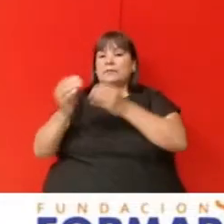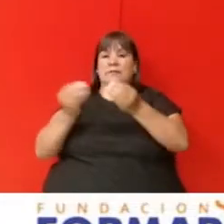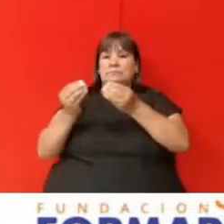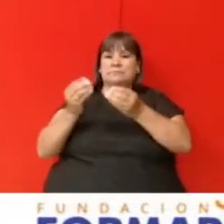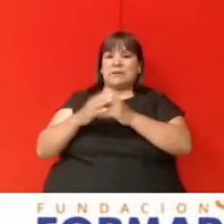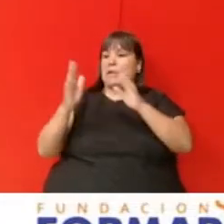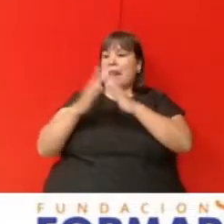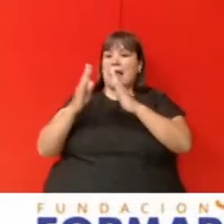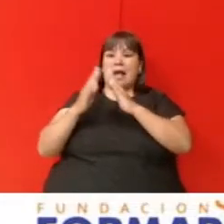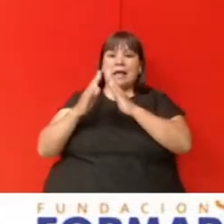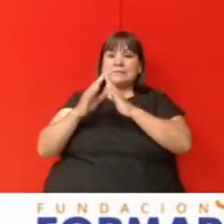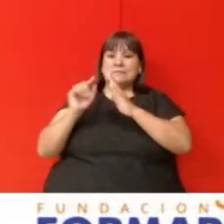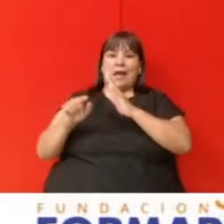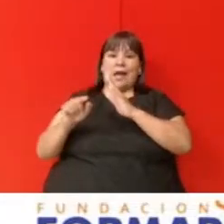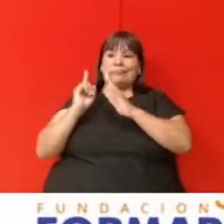sostener en el domicilio.